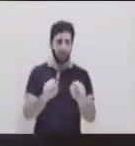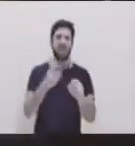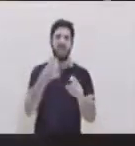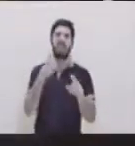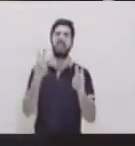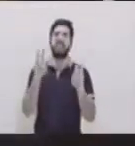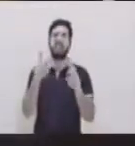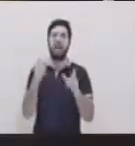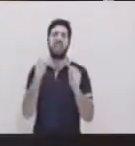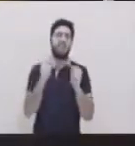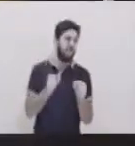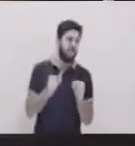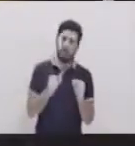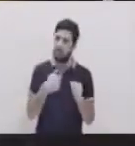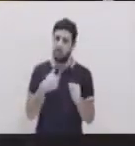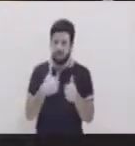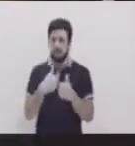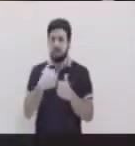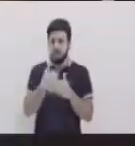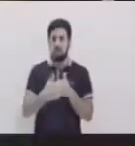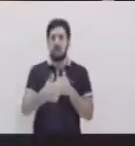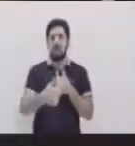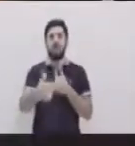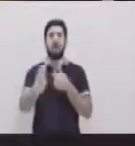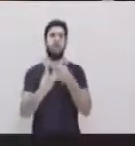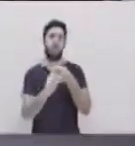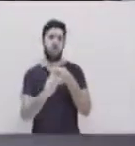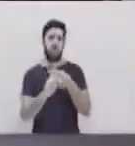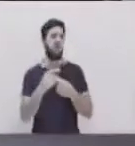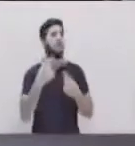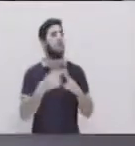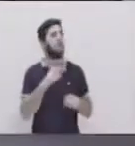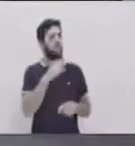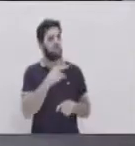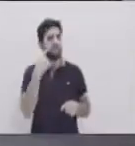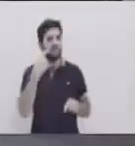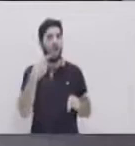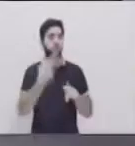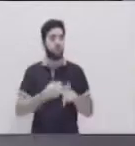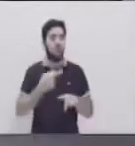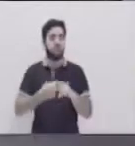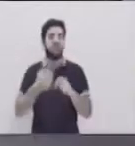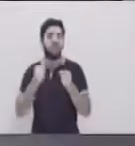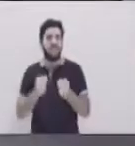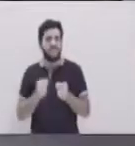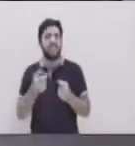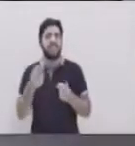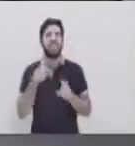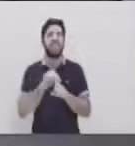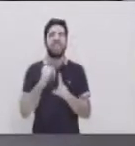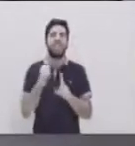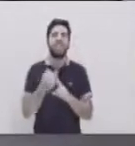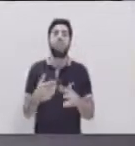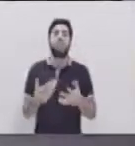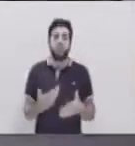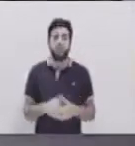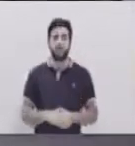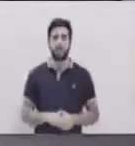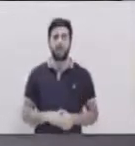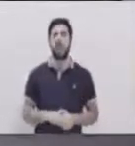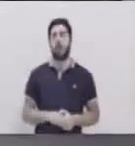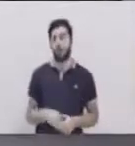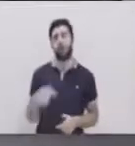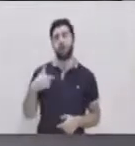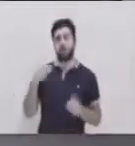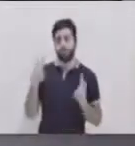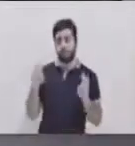las dificultades, ¿qué dificultades te has encontrado a lo largo de tu carrera como deportista? Bueno, yo creo que la